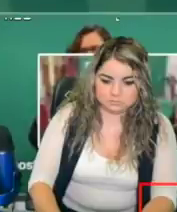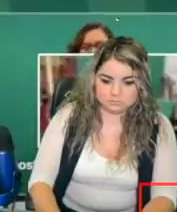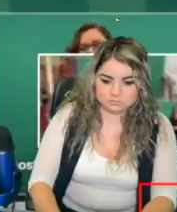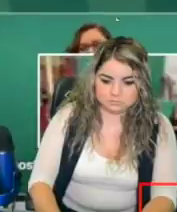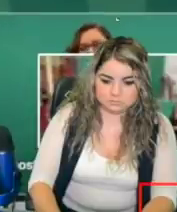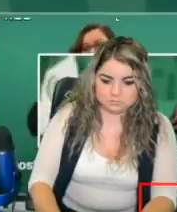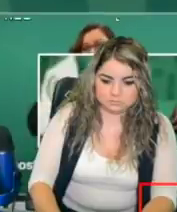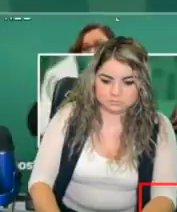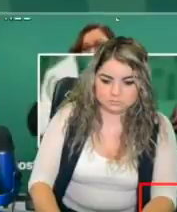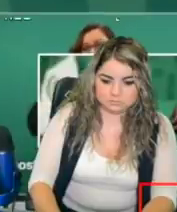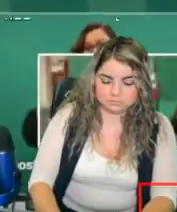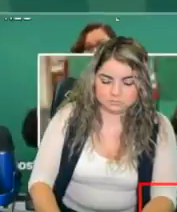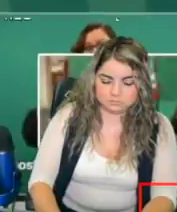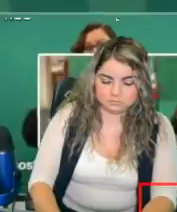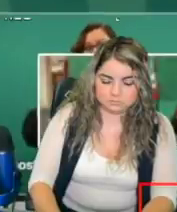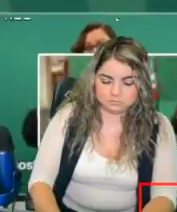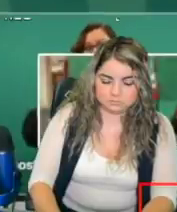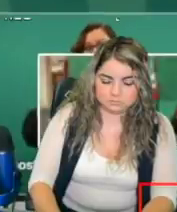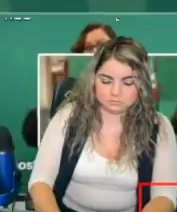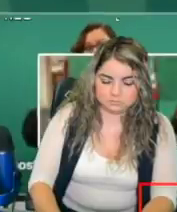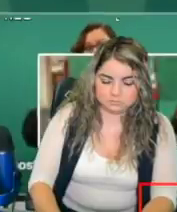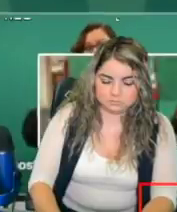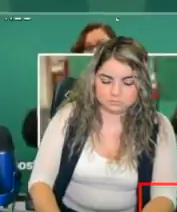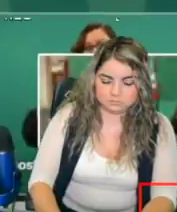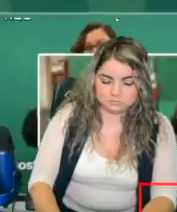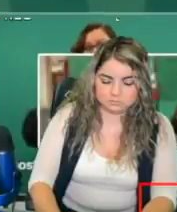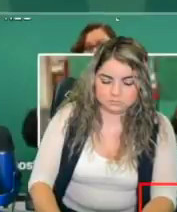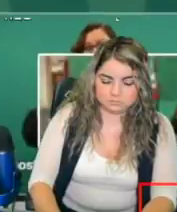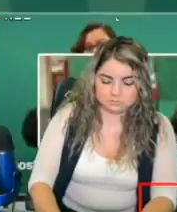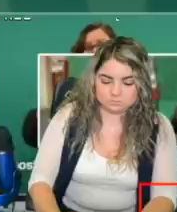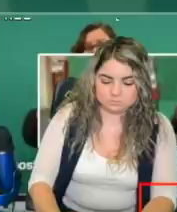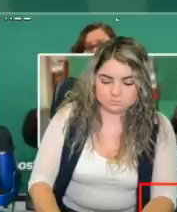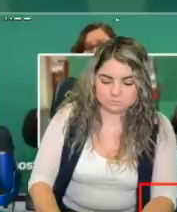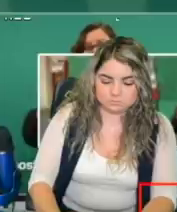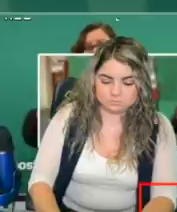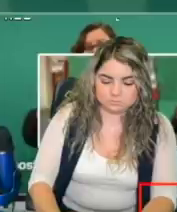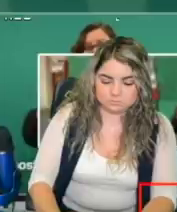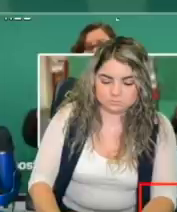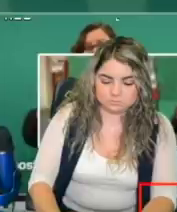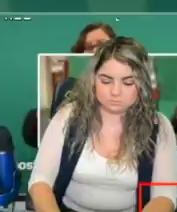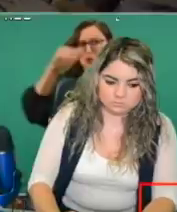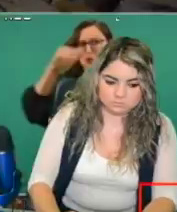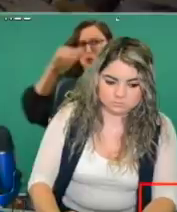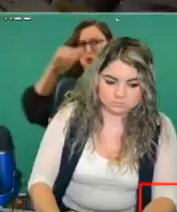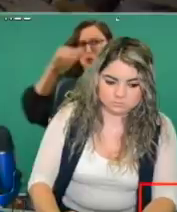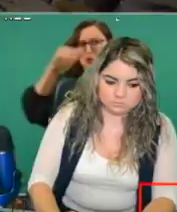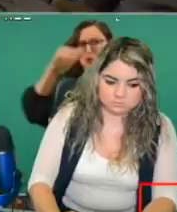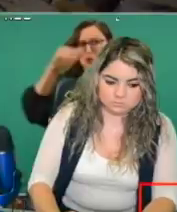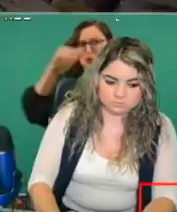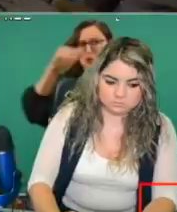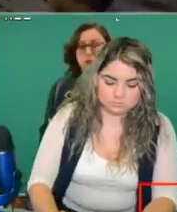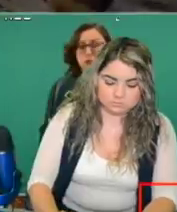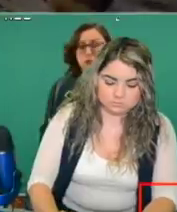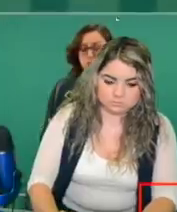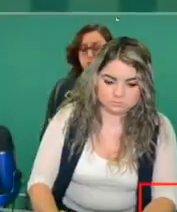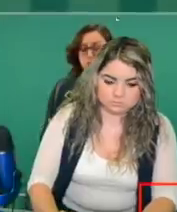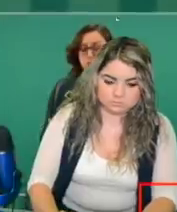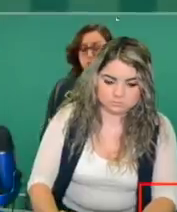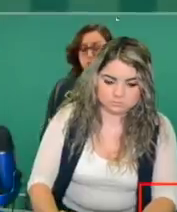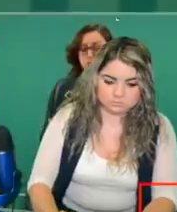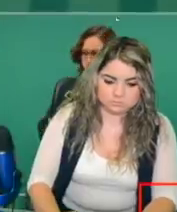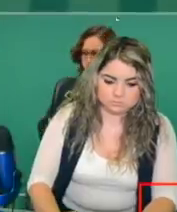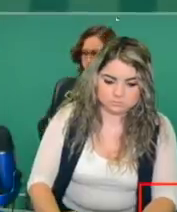explica este accidente tan terrible para la ciudad? Entonces, la disposición de mi parte es estar en